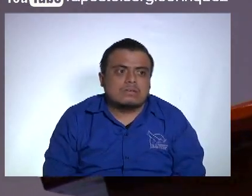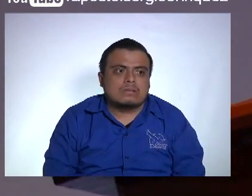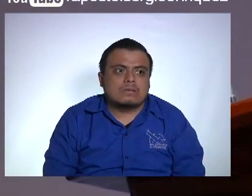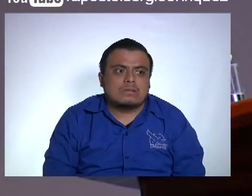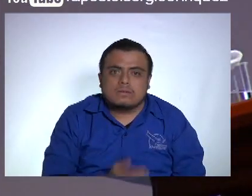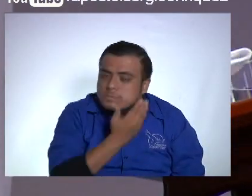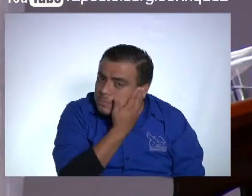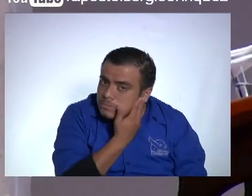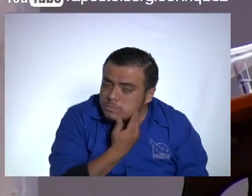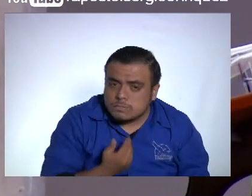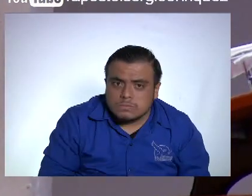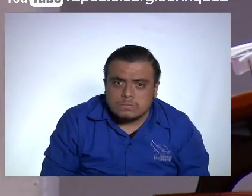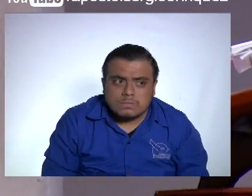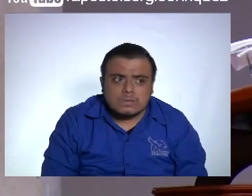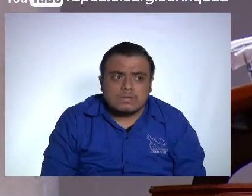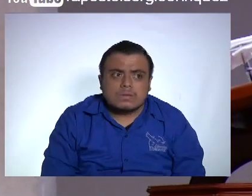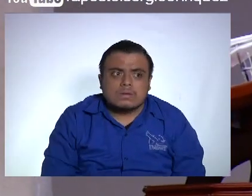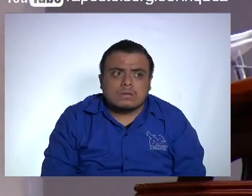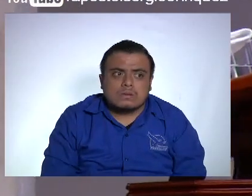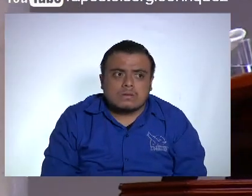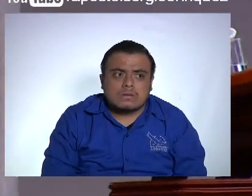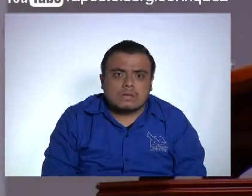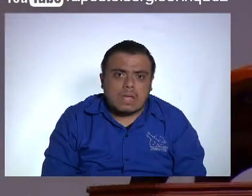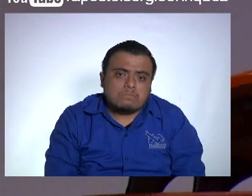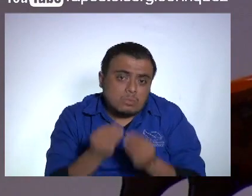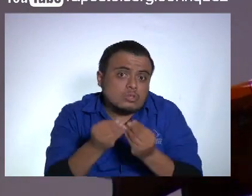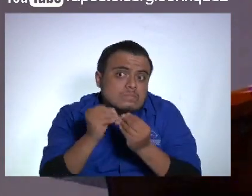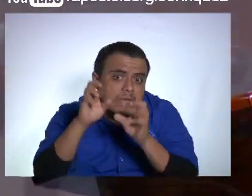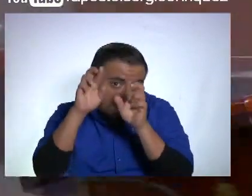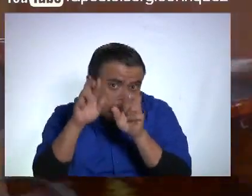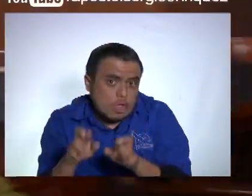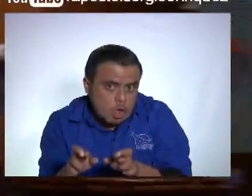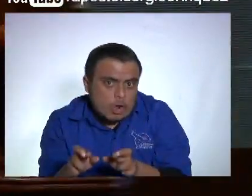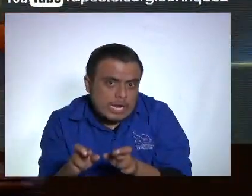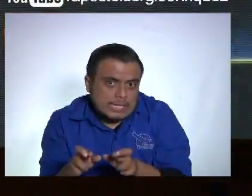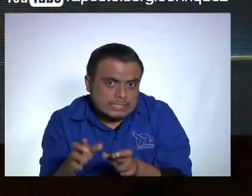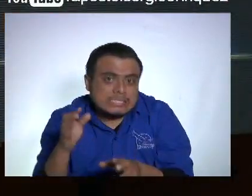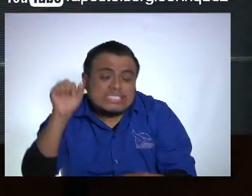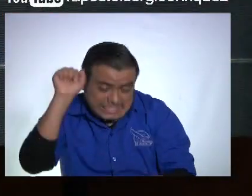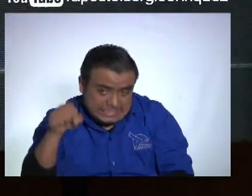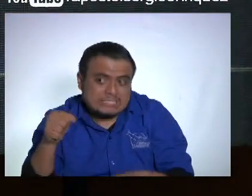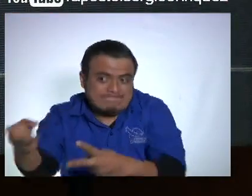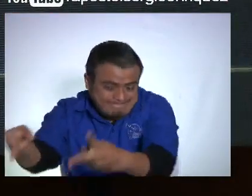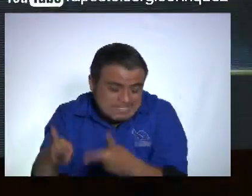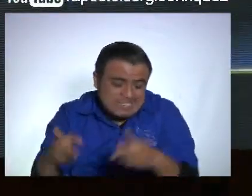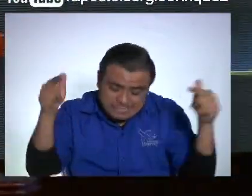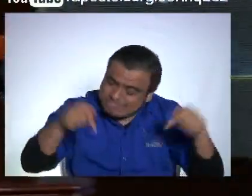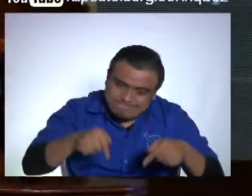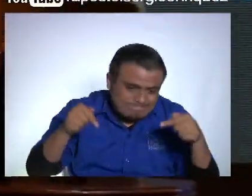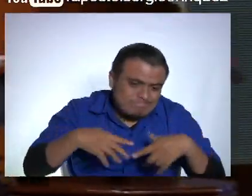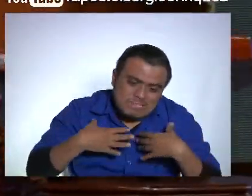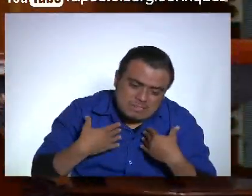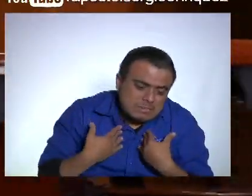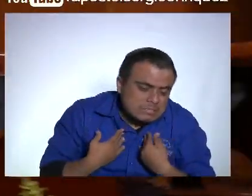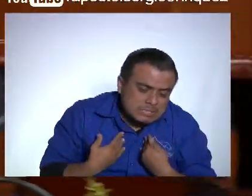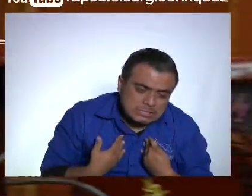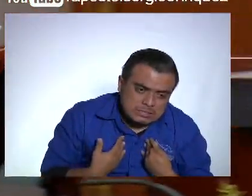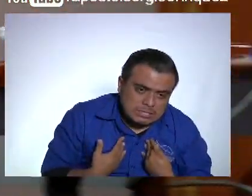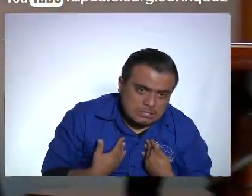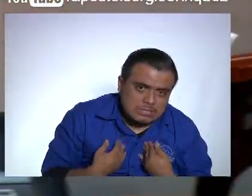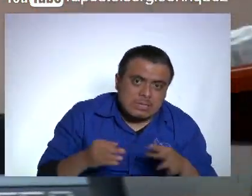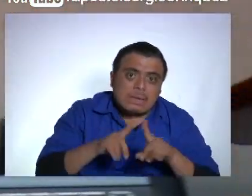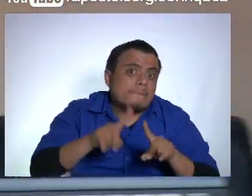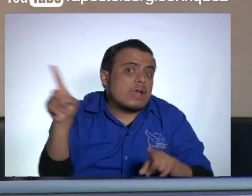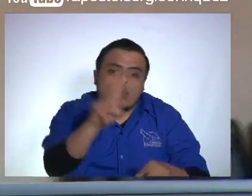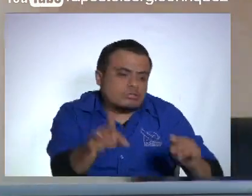Así pueden haber muchos que contesten, pero hay mucha gente que yo sé que vino cansada y cargada esta noche. Pero no va a salir de